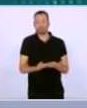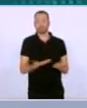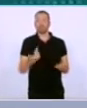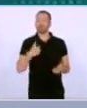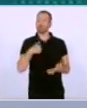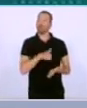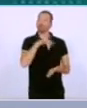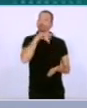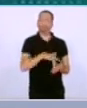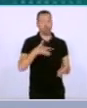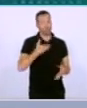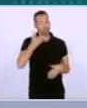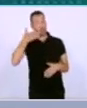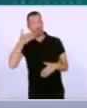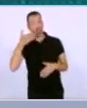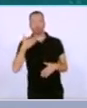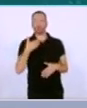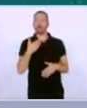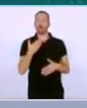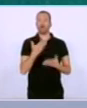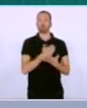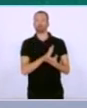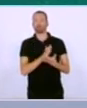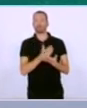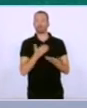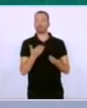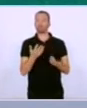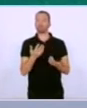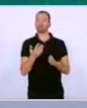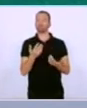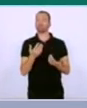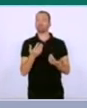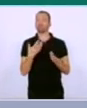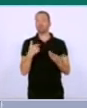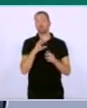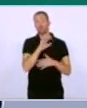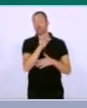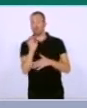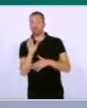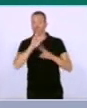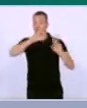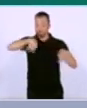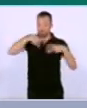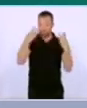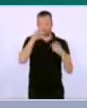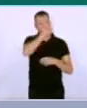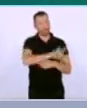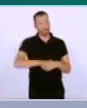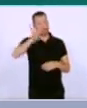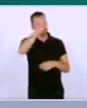asumir la intervención de la Reforma del régimen económico y fiscal de Canarias que vino como una